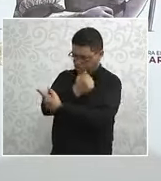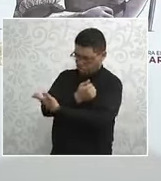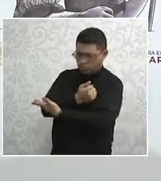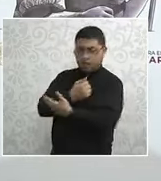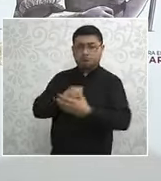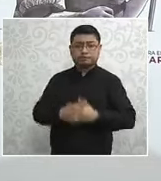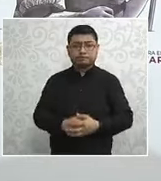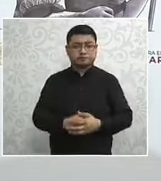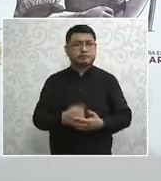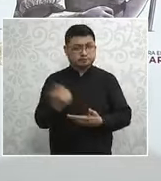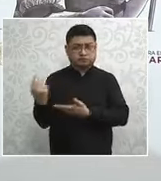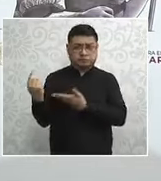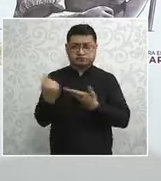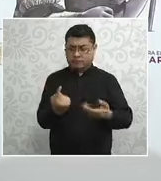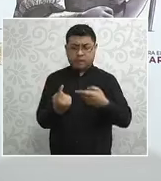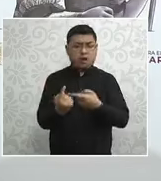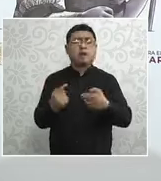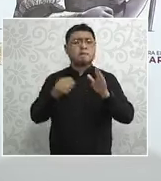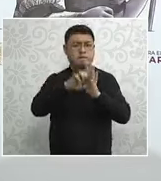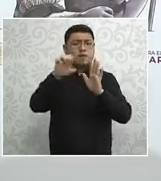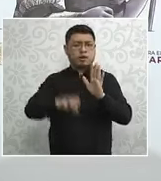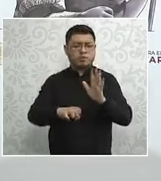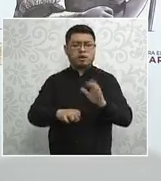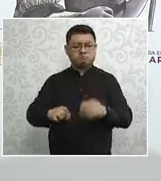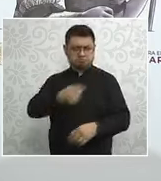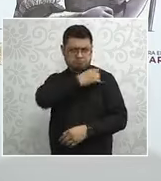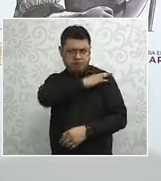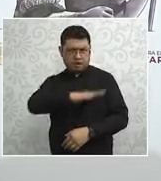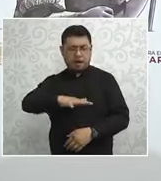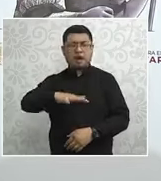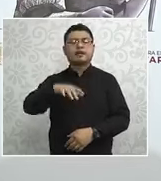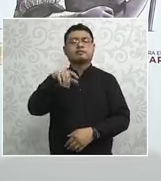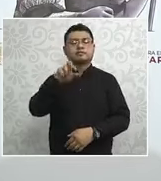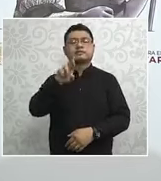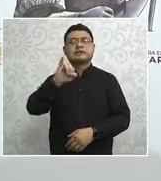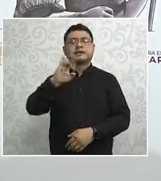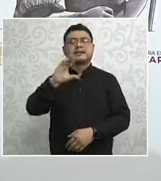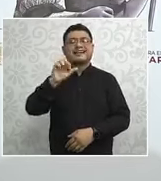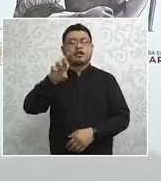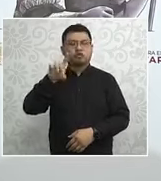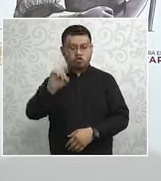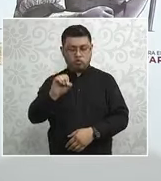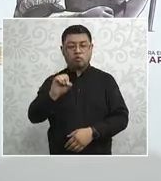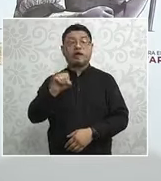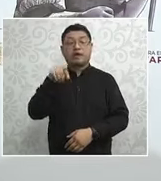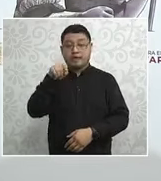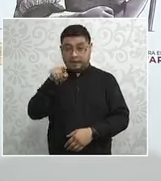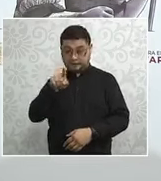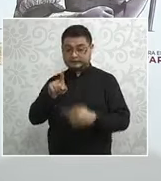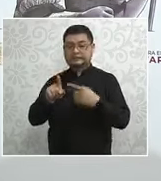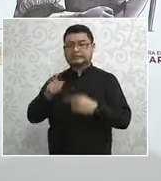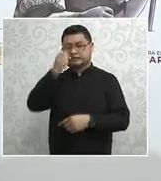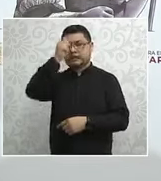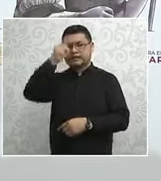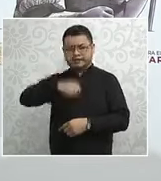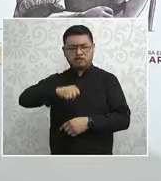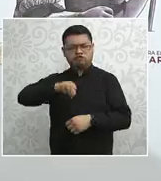ejemplo el general Ricardo trevilla Trejo que es el general que es secretario de la defensa